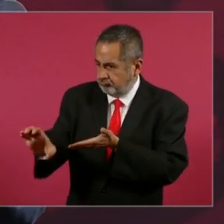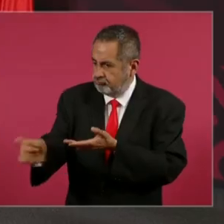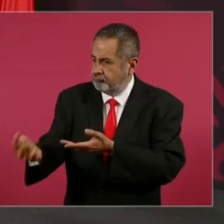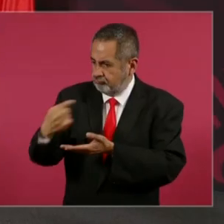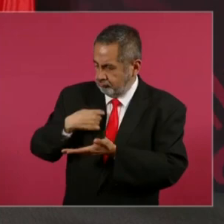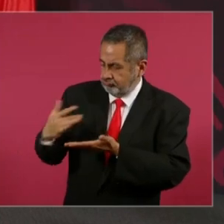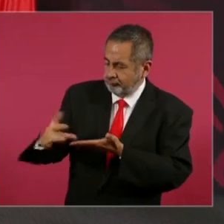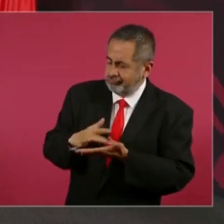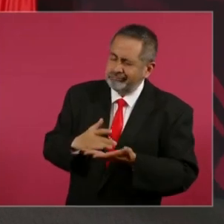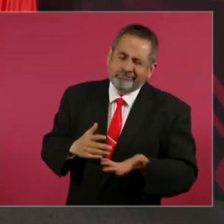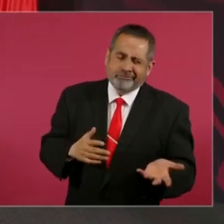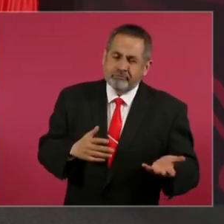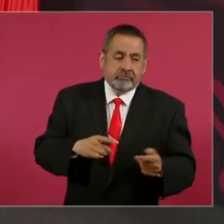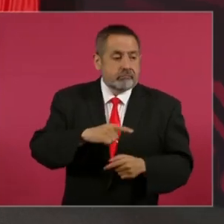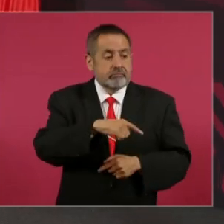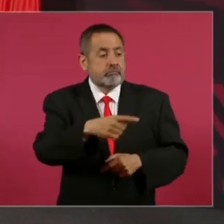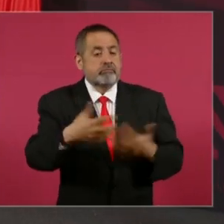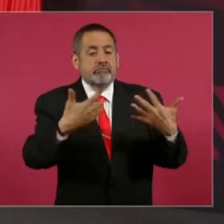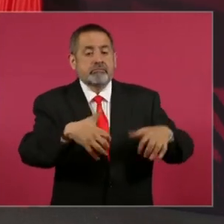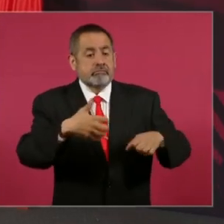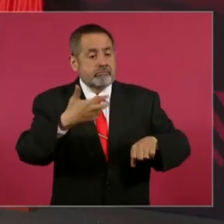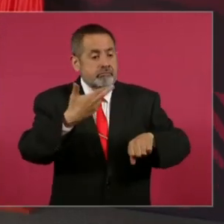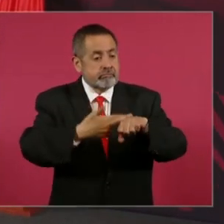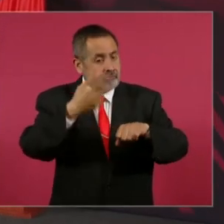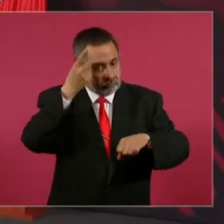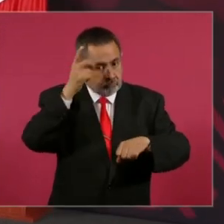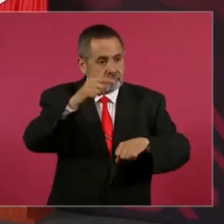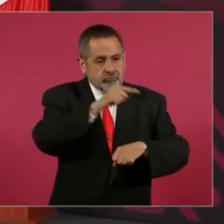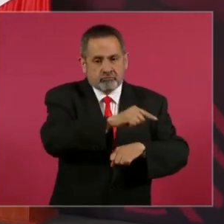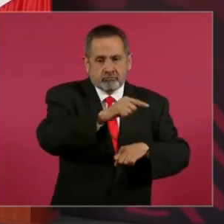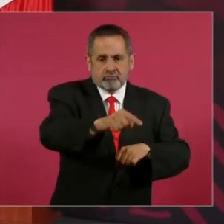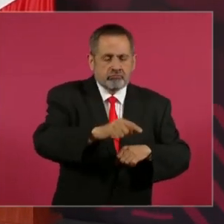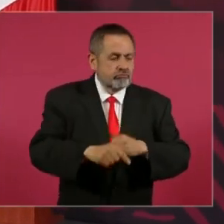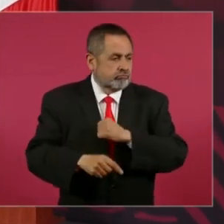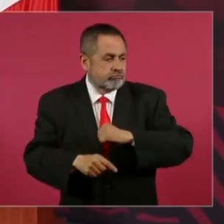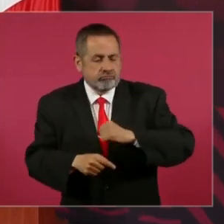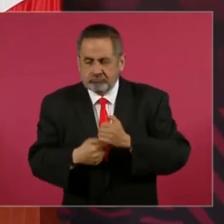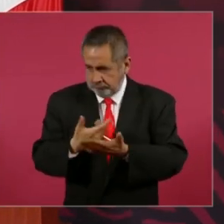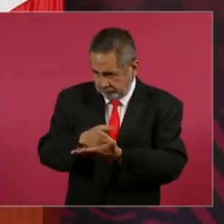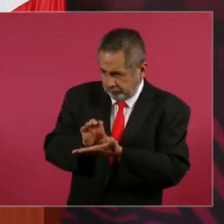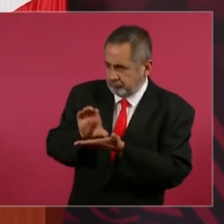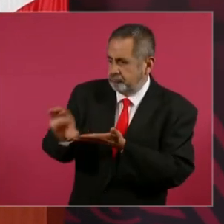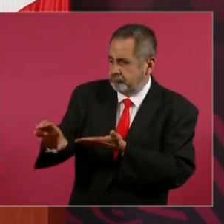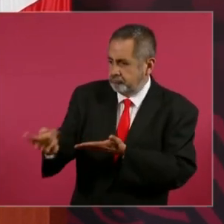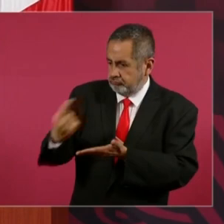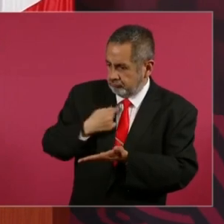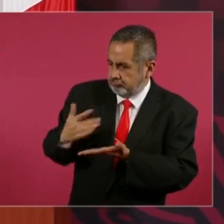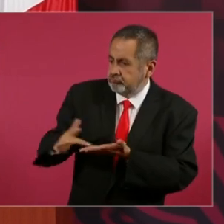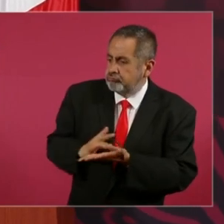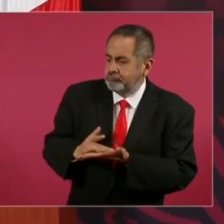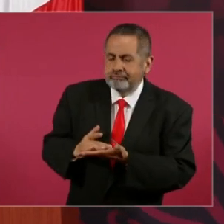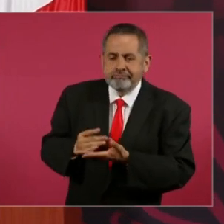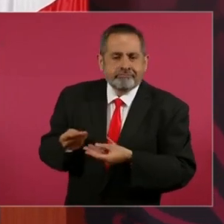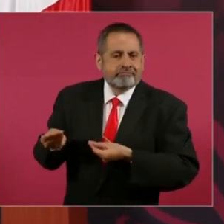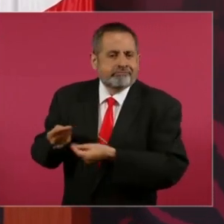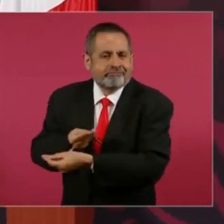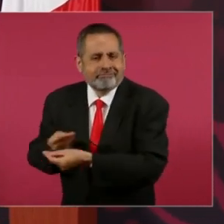también de empresarios, de traficantes de influencia, pero